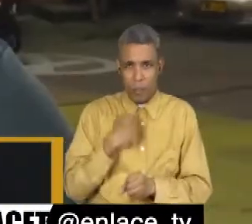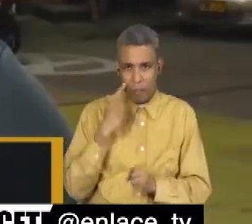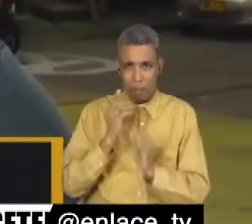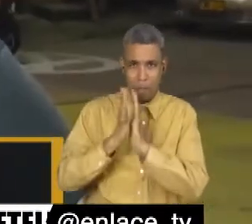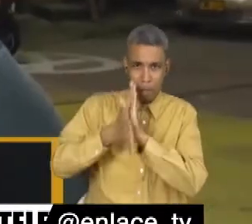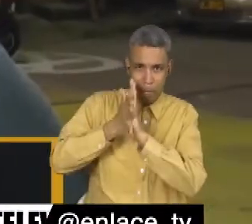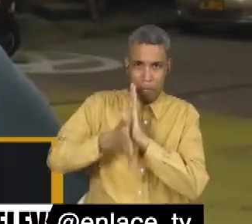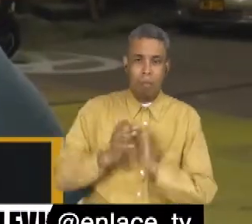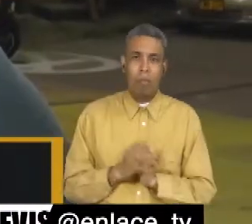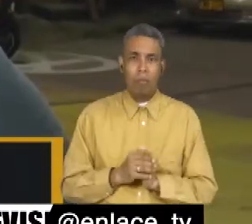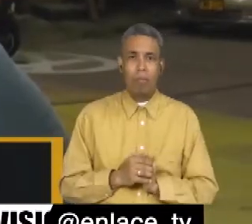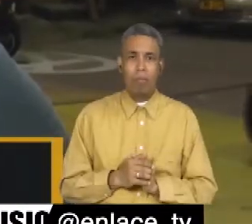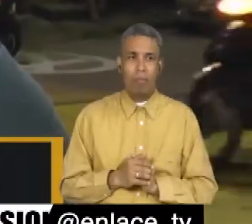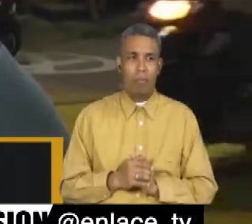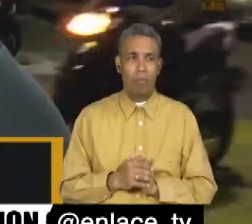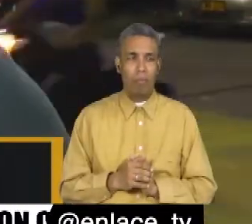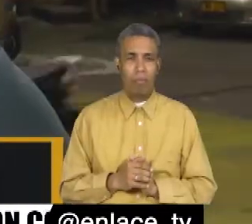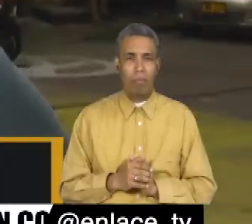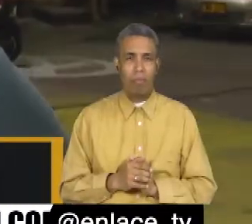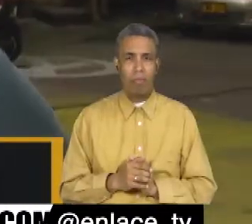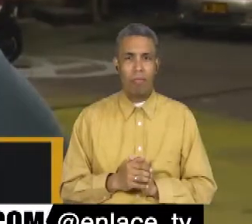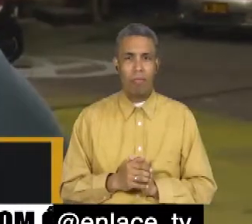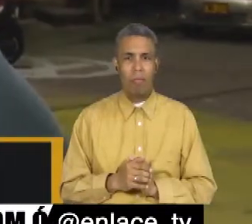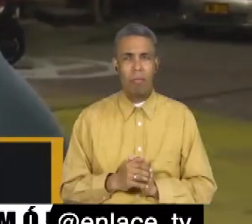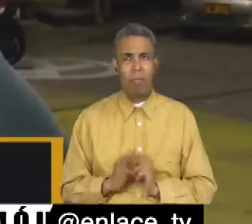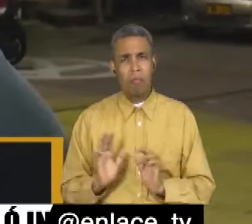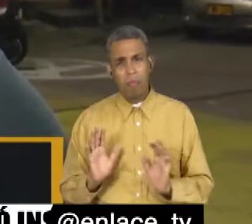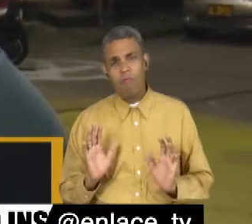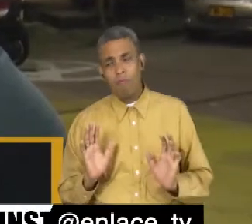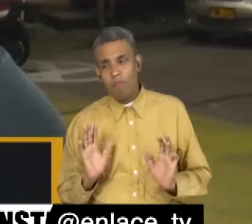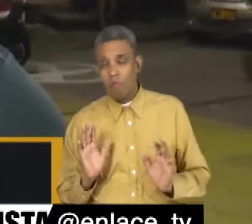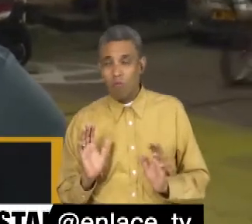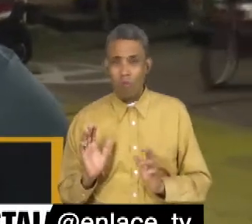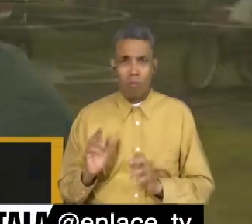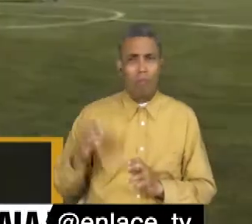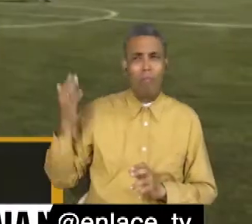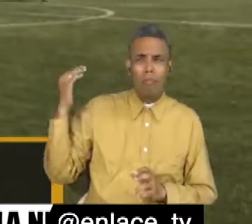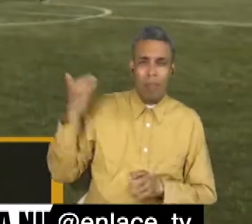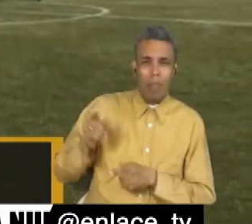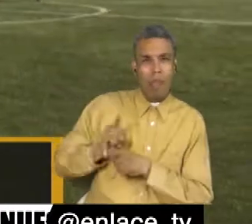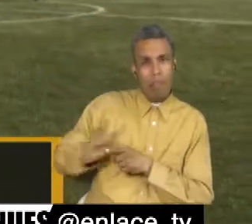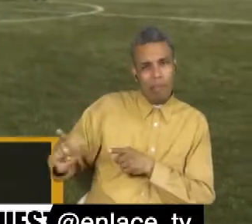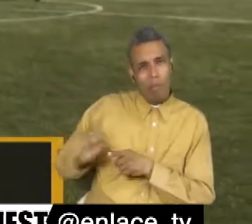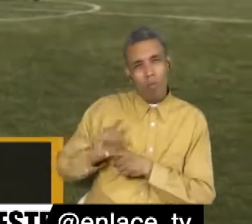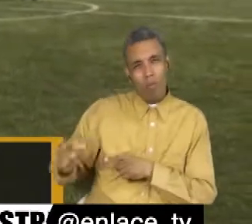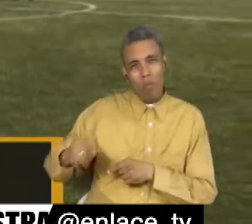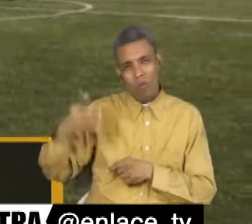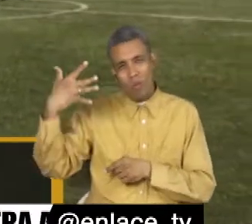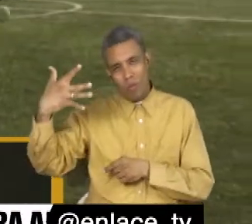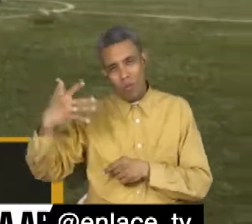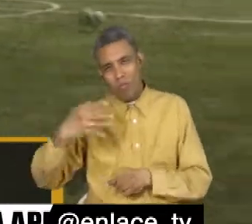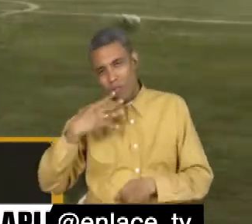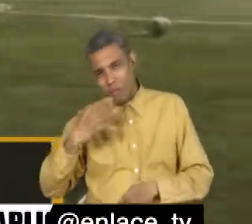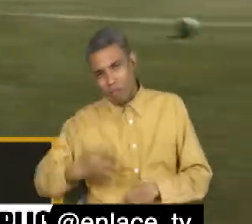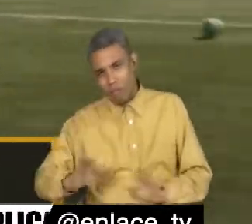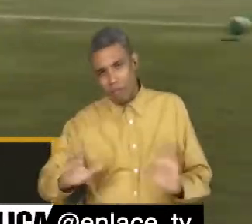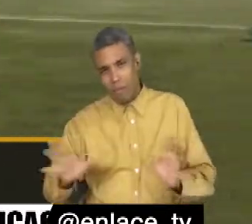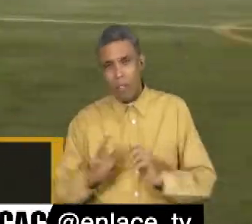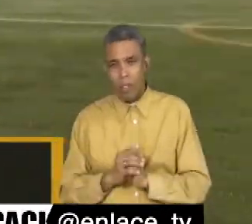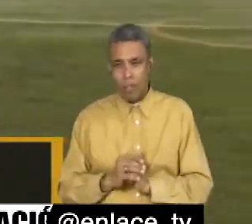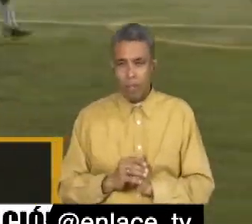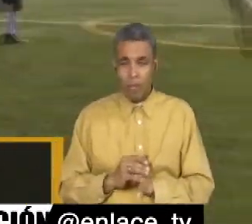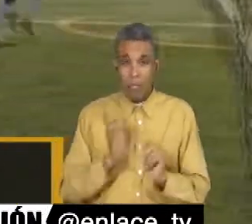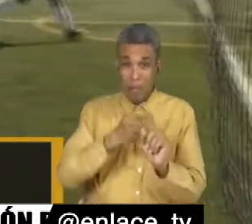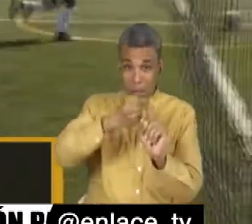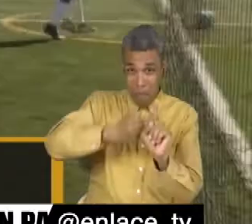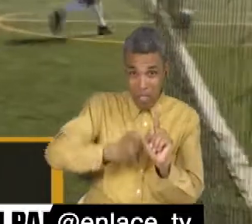se realizaron 5 jornadas de las cuales ya reunimos los 24 equipos donde se le va a dar inicio a fin de mes